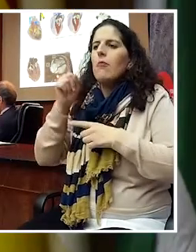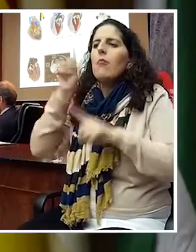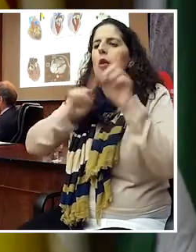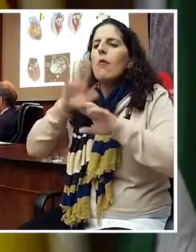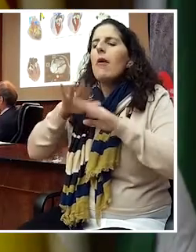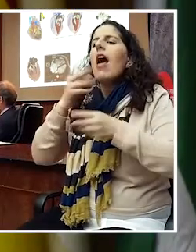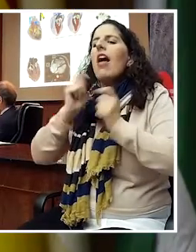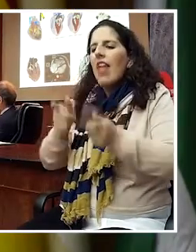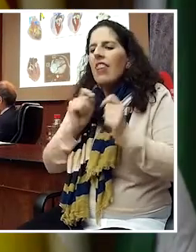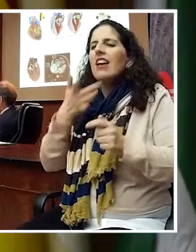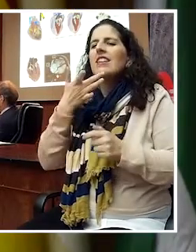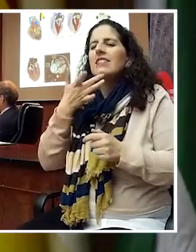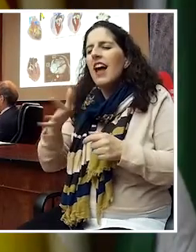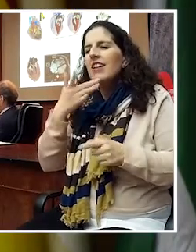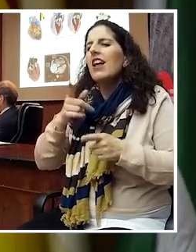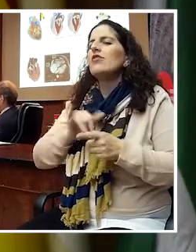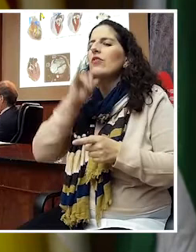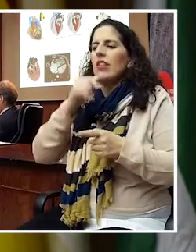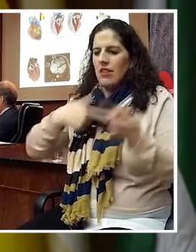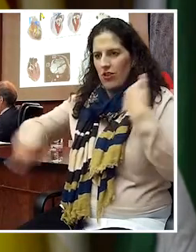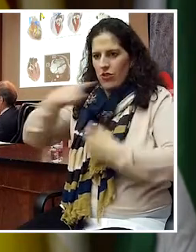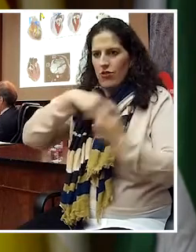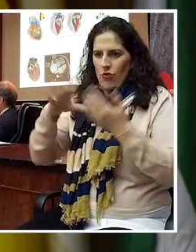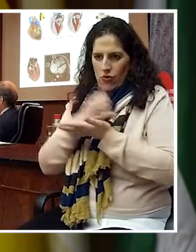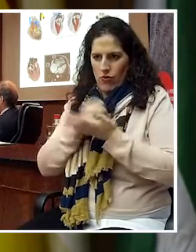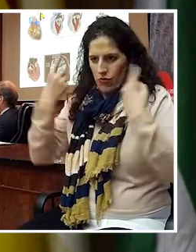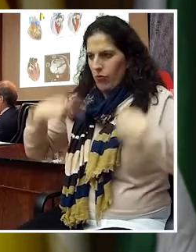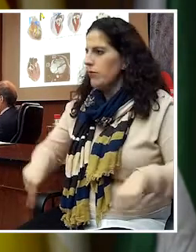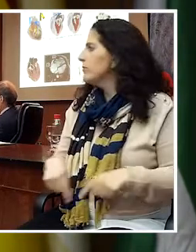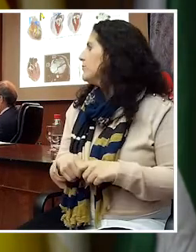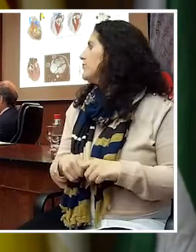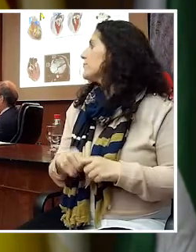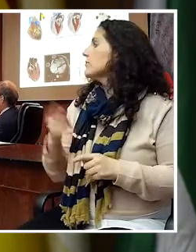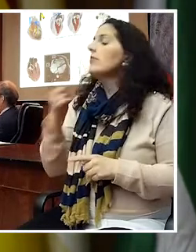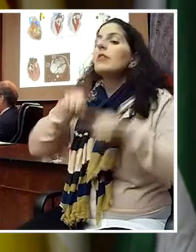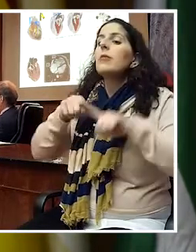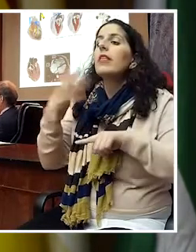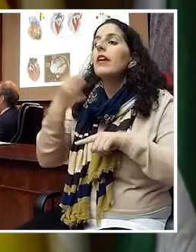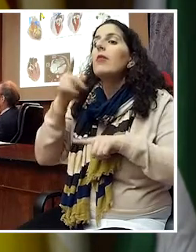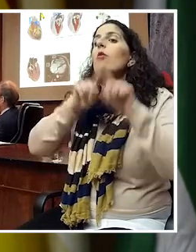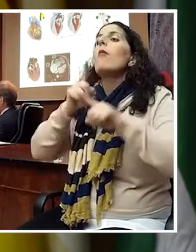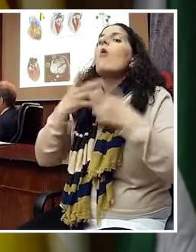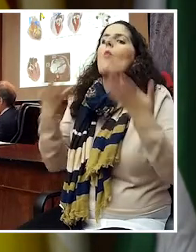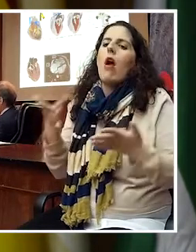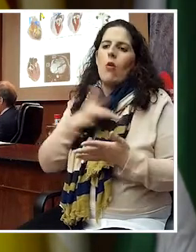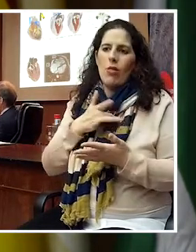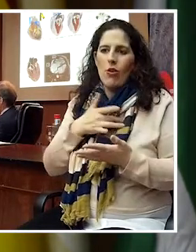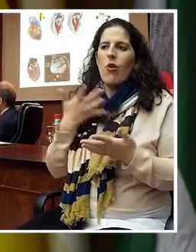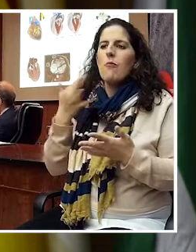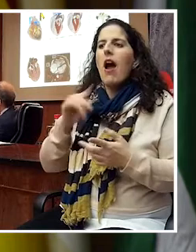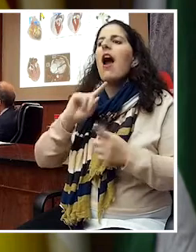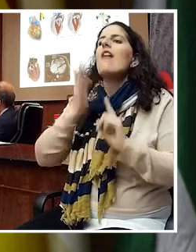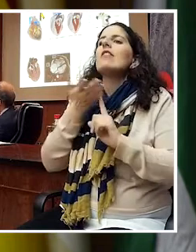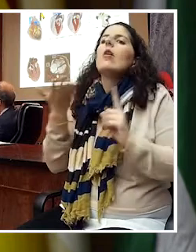mantener las necesidades, las demandas de oxígeno de los tejidos, ¿no? Entonces, depende también del tipo de cardiopatía y del grado de